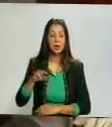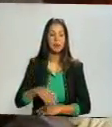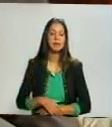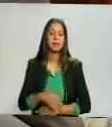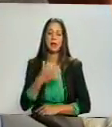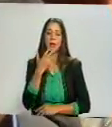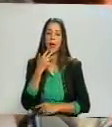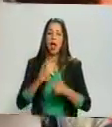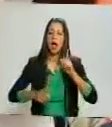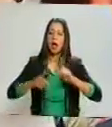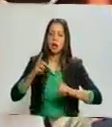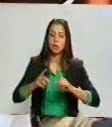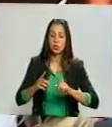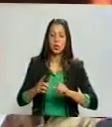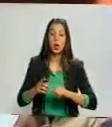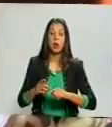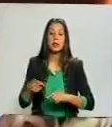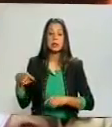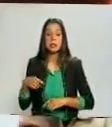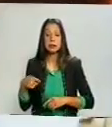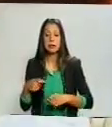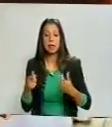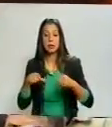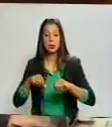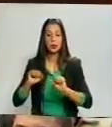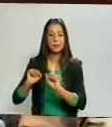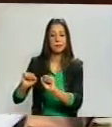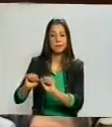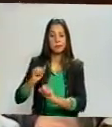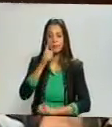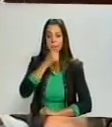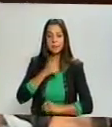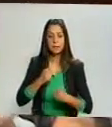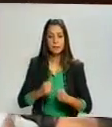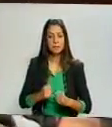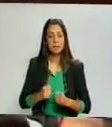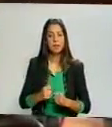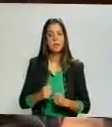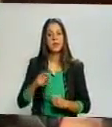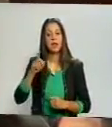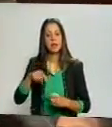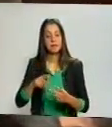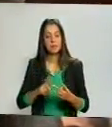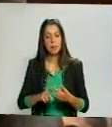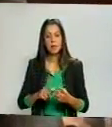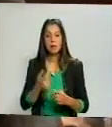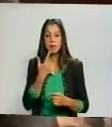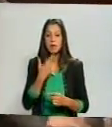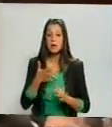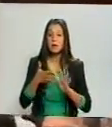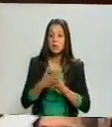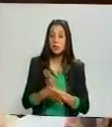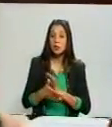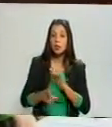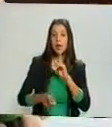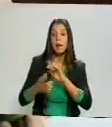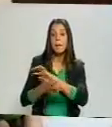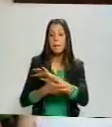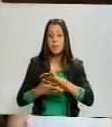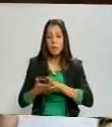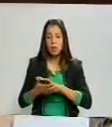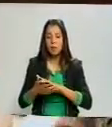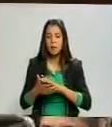taras estructurales de la economía, como las que tienen que ver con enfrentar y derrotar elementos coyunturales